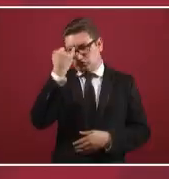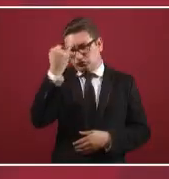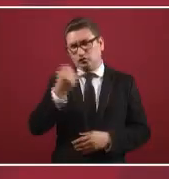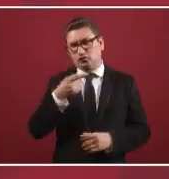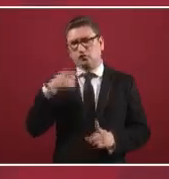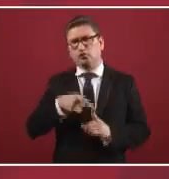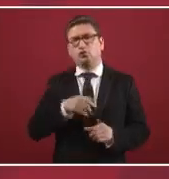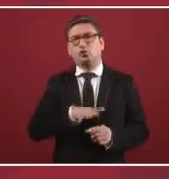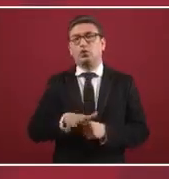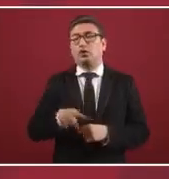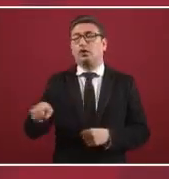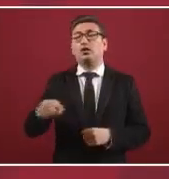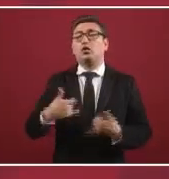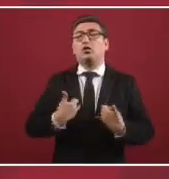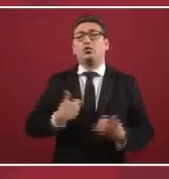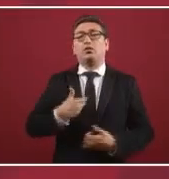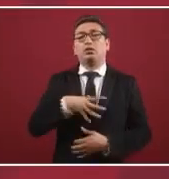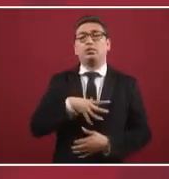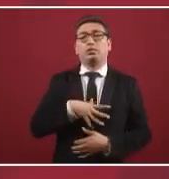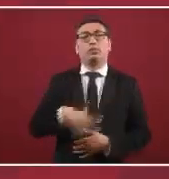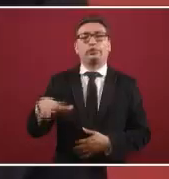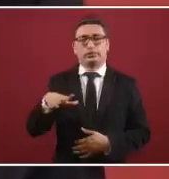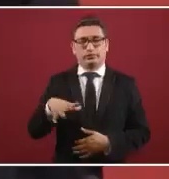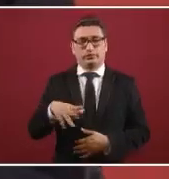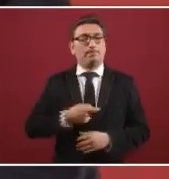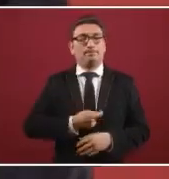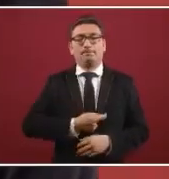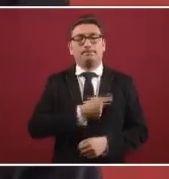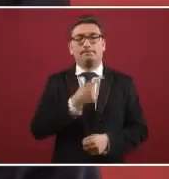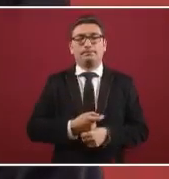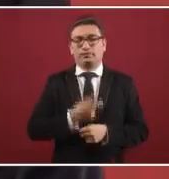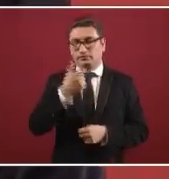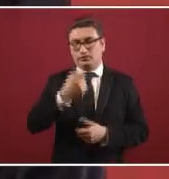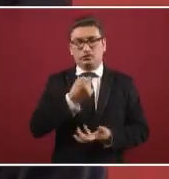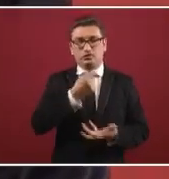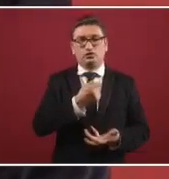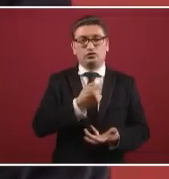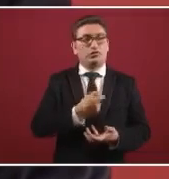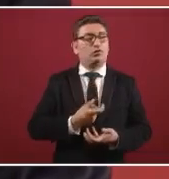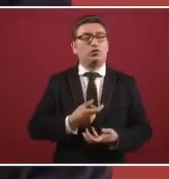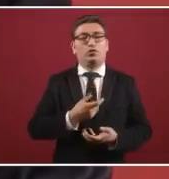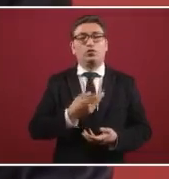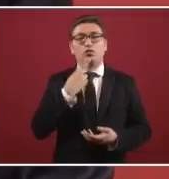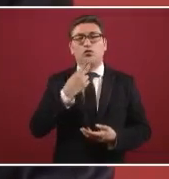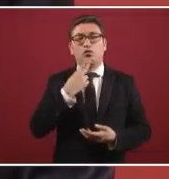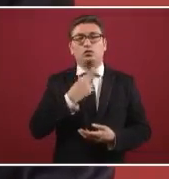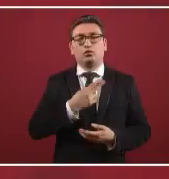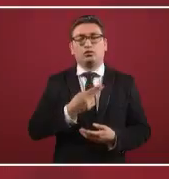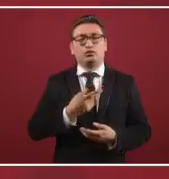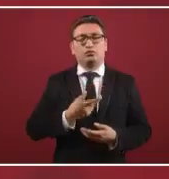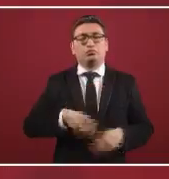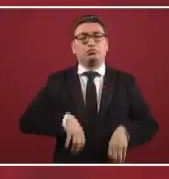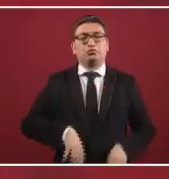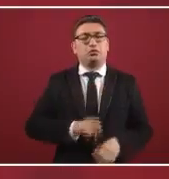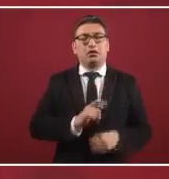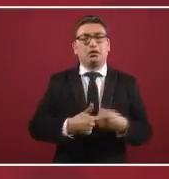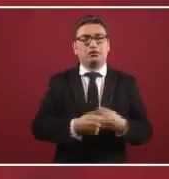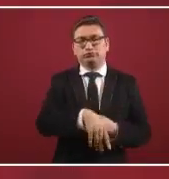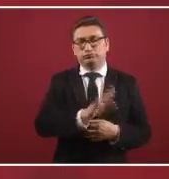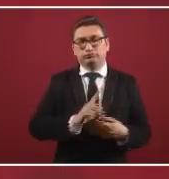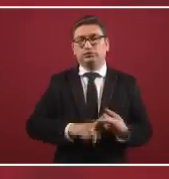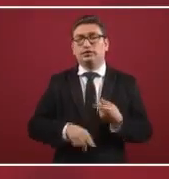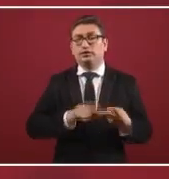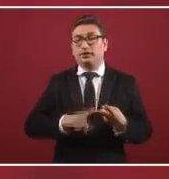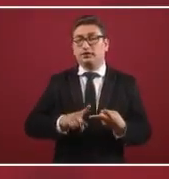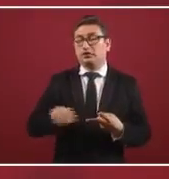que te rechazo. Primero, el presupuesto se utilizaba para otras cosas, y además te rechazo